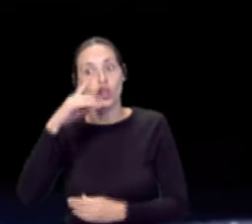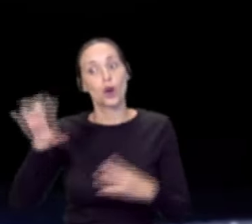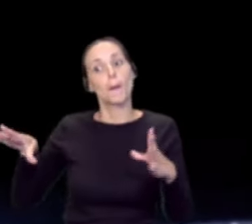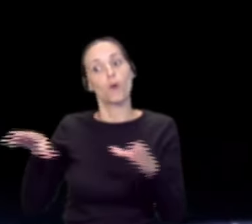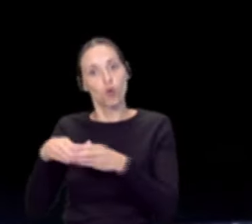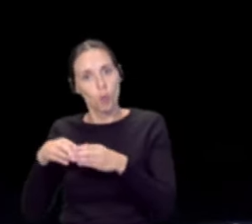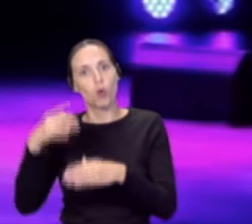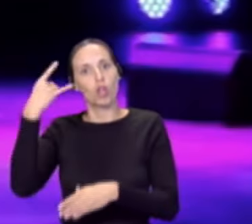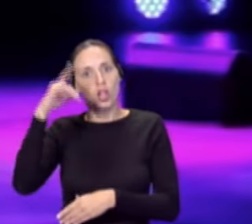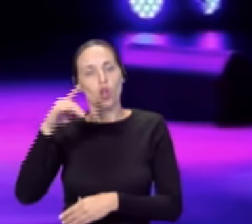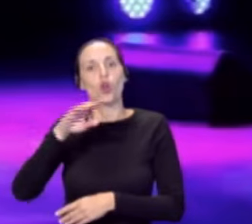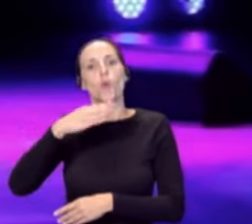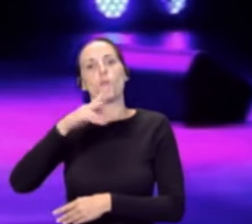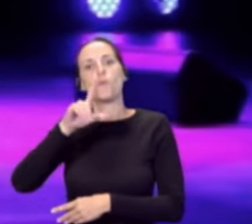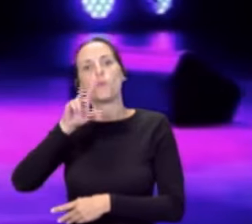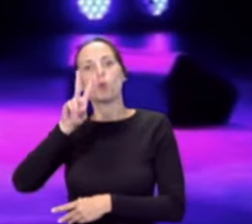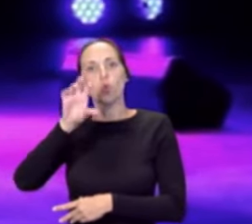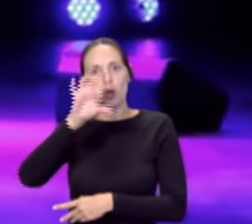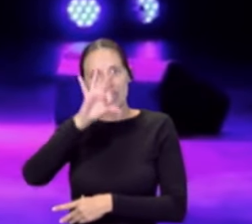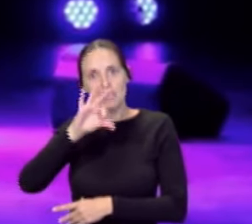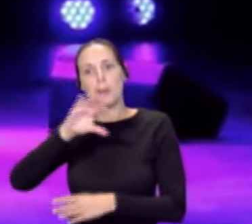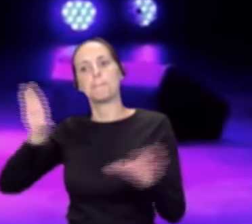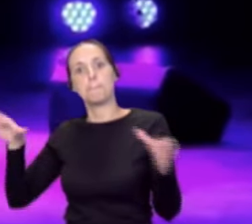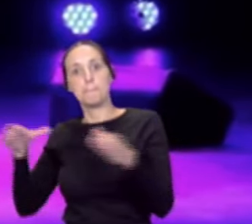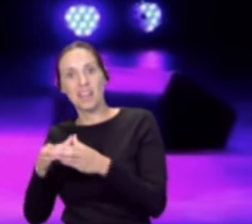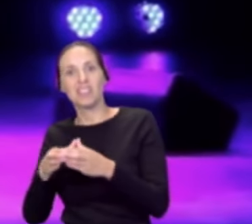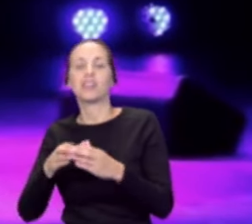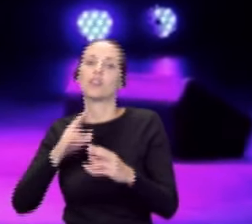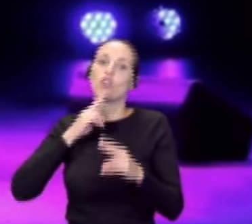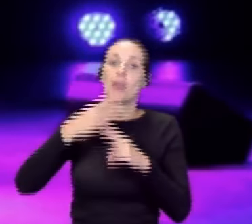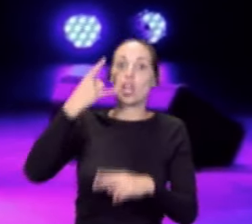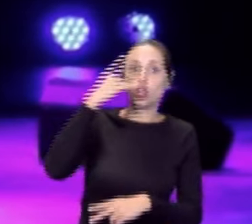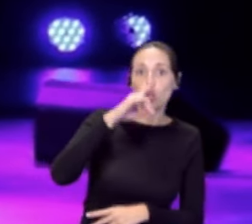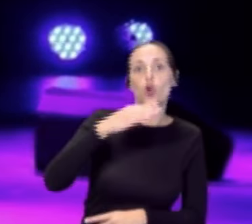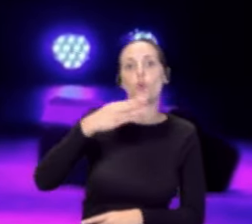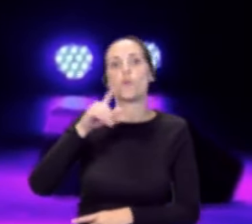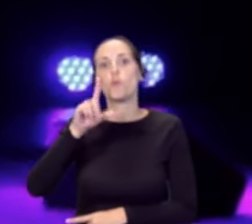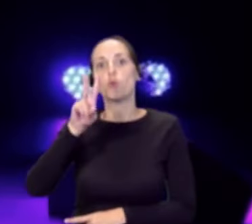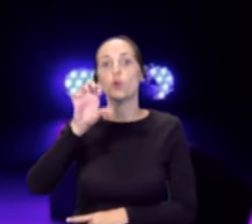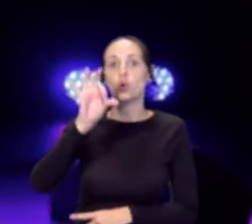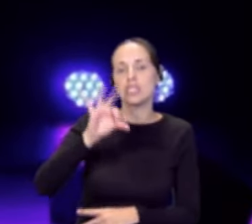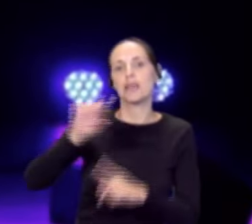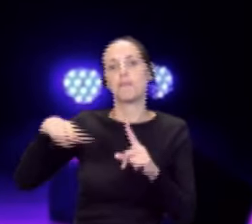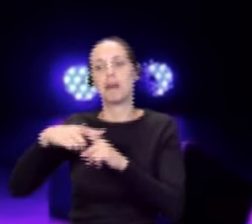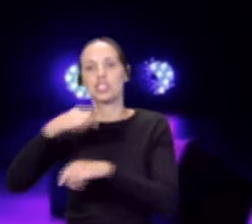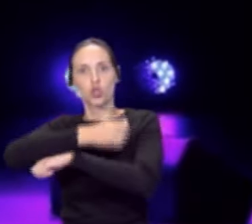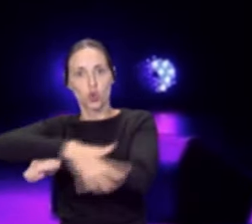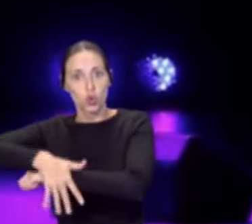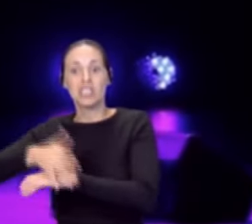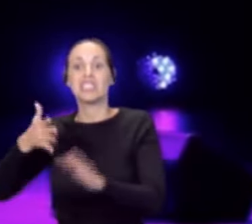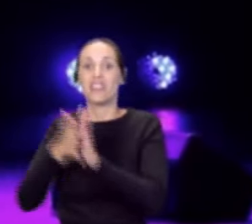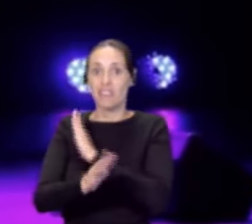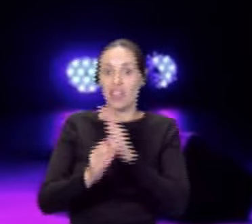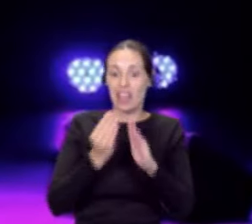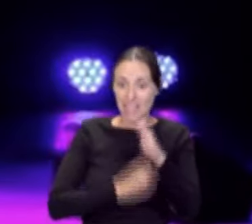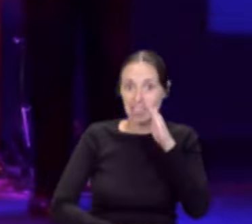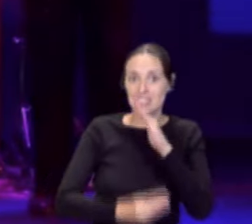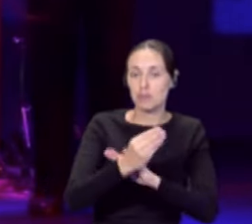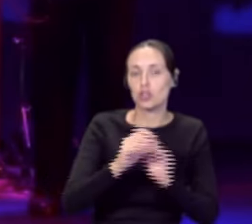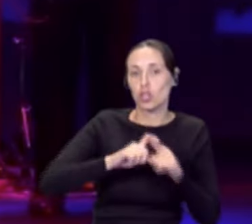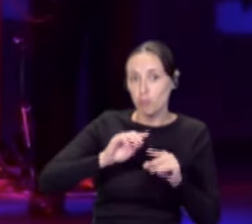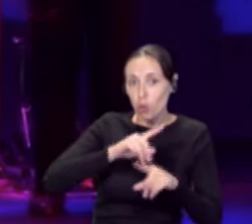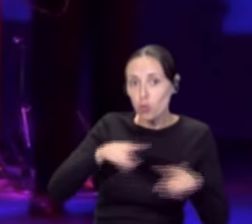con el espectáculo Blues and Roots. Como su propio nombre indica, será un trayecto emocional que va desde el nacimiento del blues a orillas del